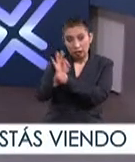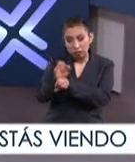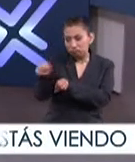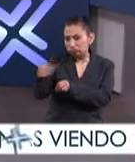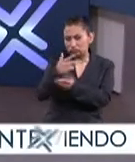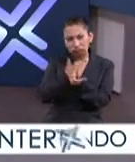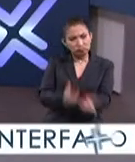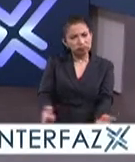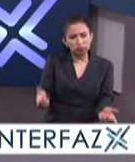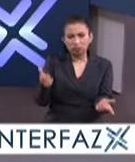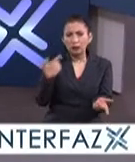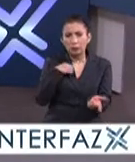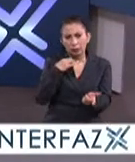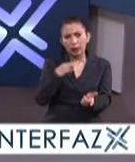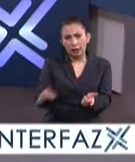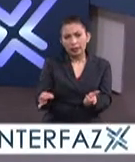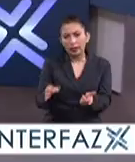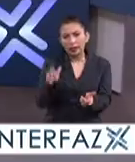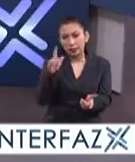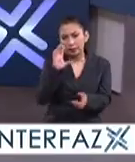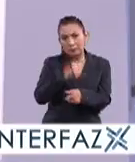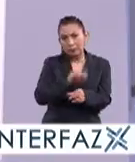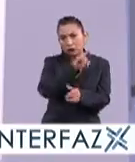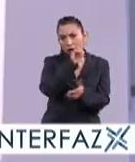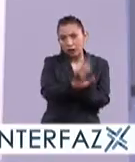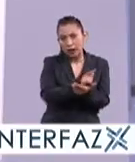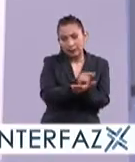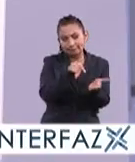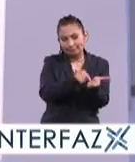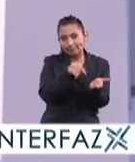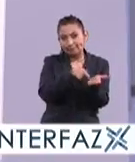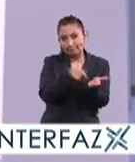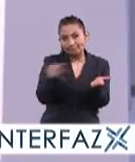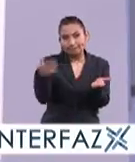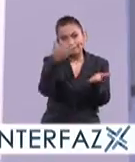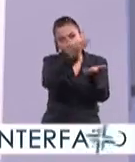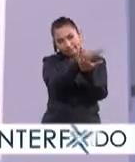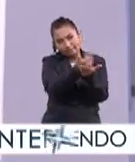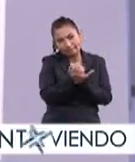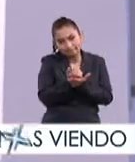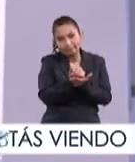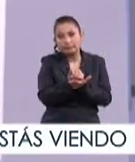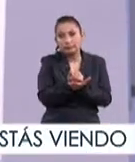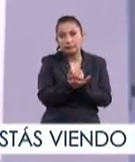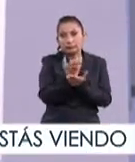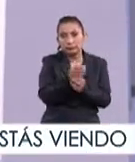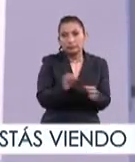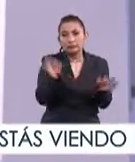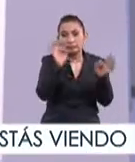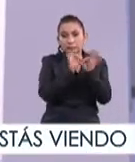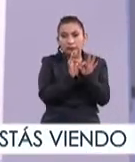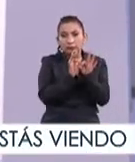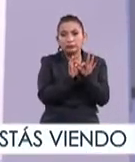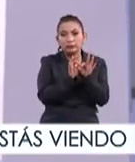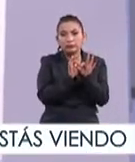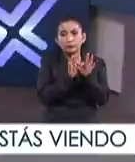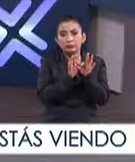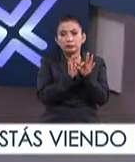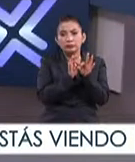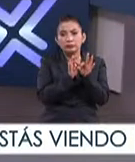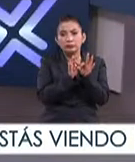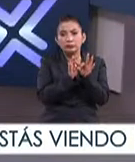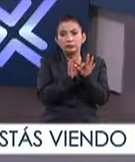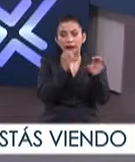tienen toda la posibilidad de pedirlo. Por eso es muy importante, claro, siempre insistimos mucho, que